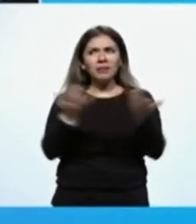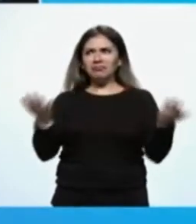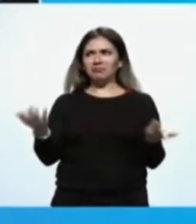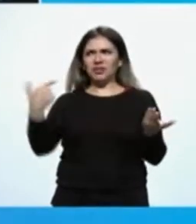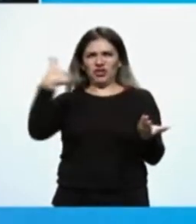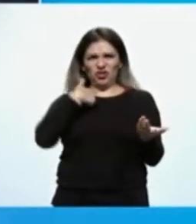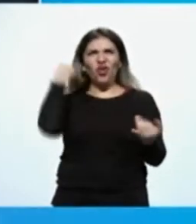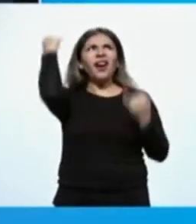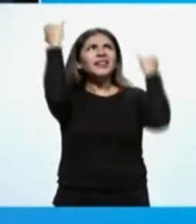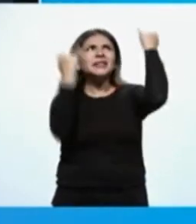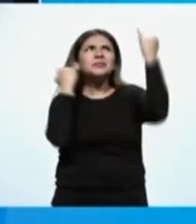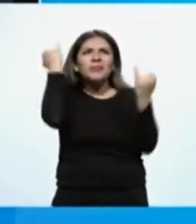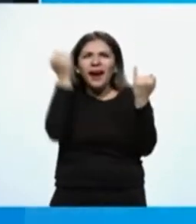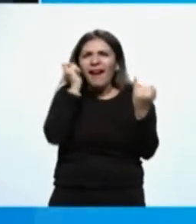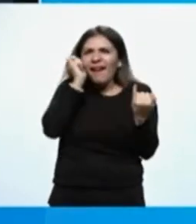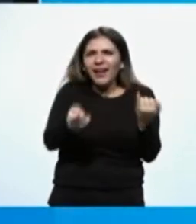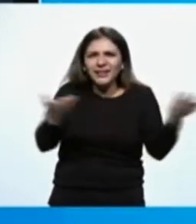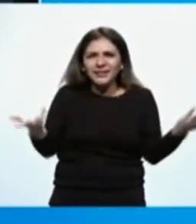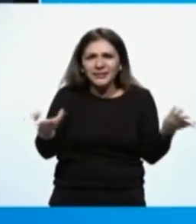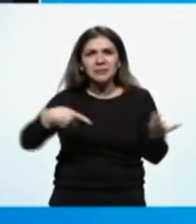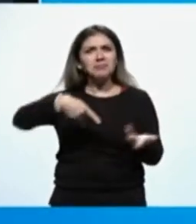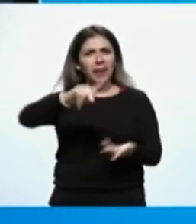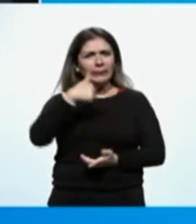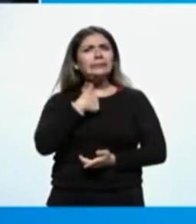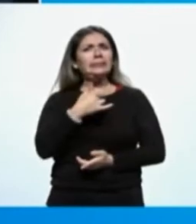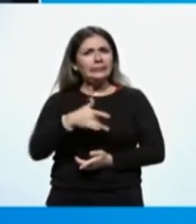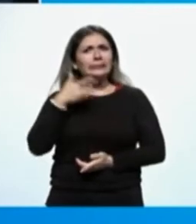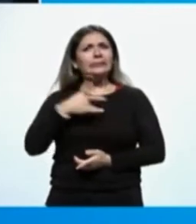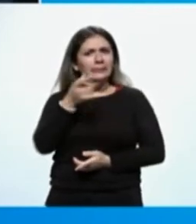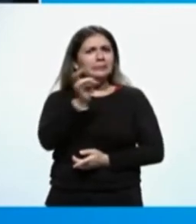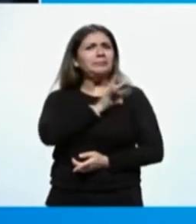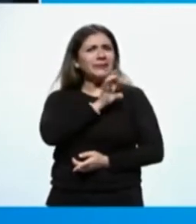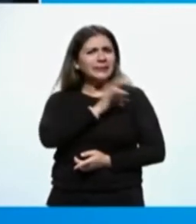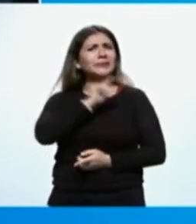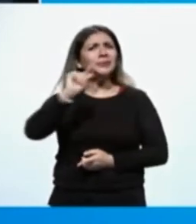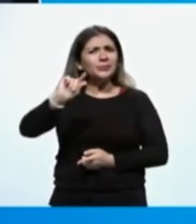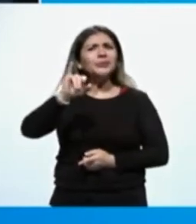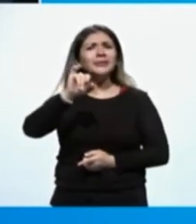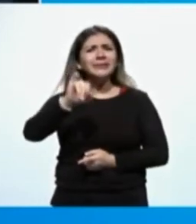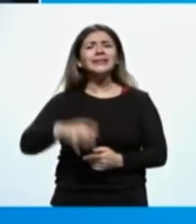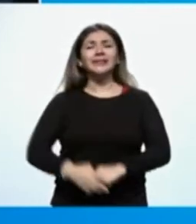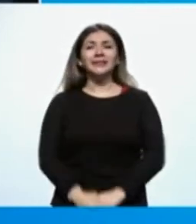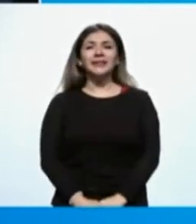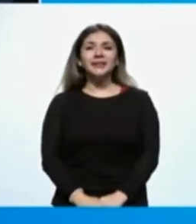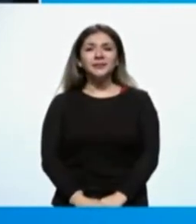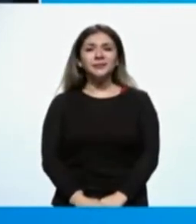todo lo he imaginado? Pero creo que tengo un poco de miedo.